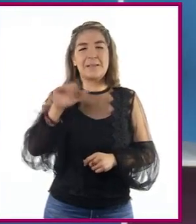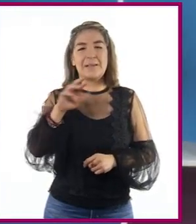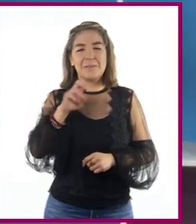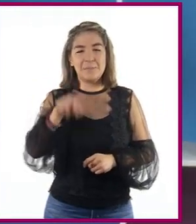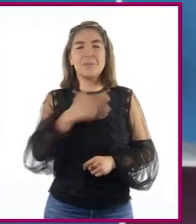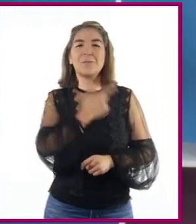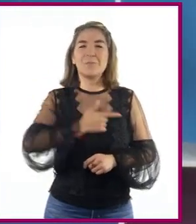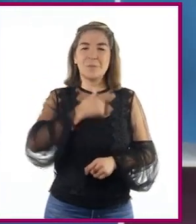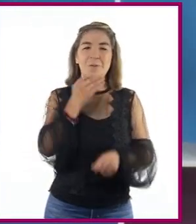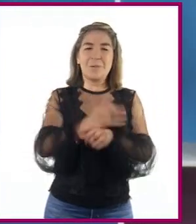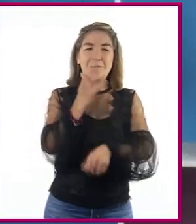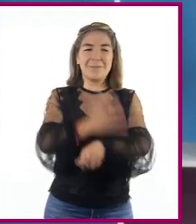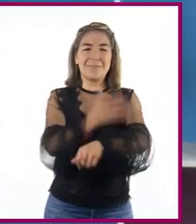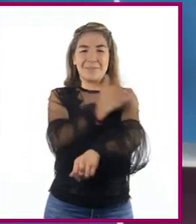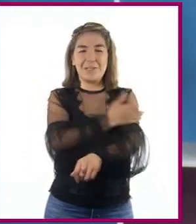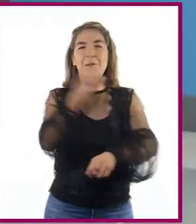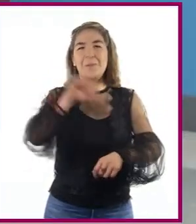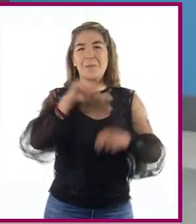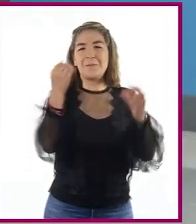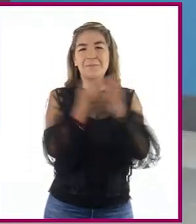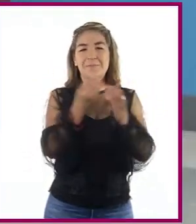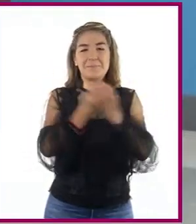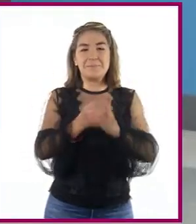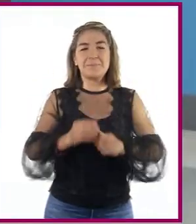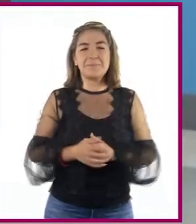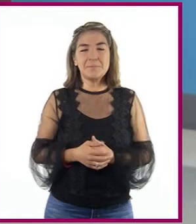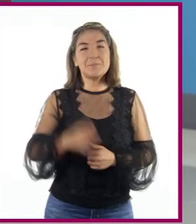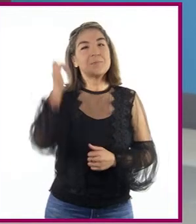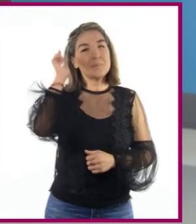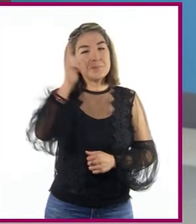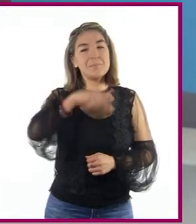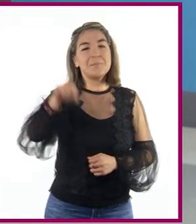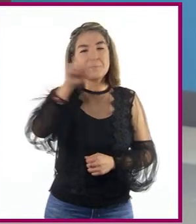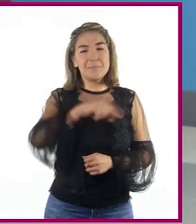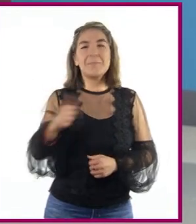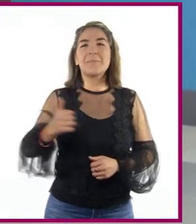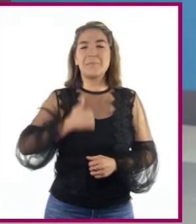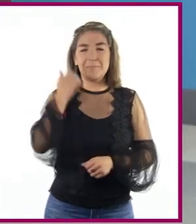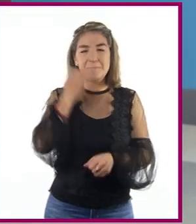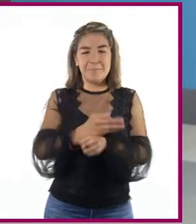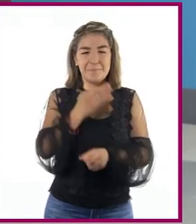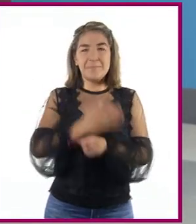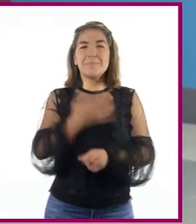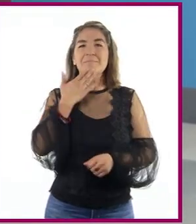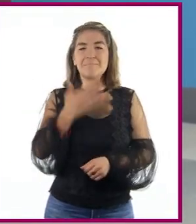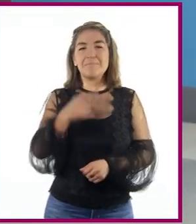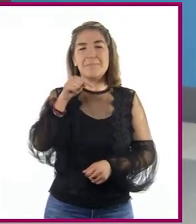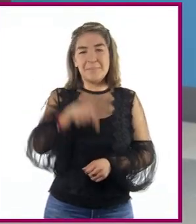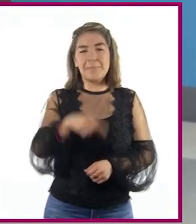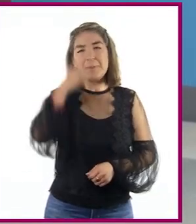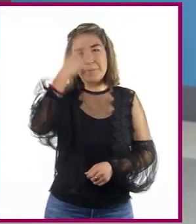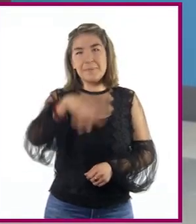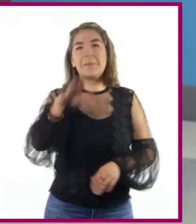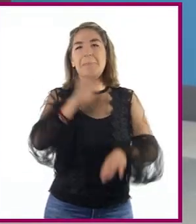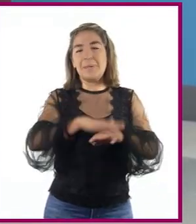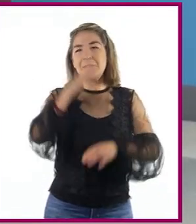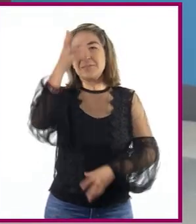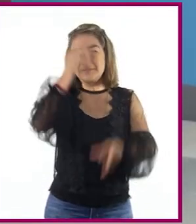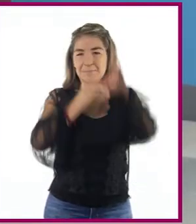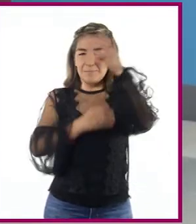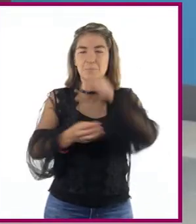que me acompañen en la sesión de hoy. Espero que estén aprovechando al máximo este tiempo para adquirir